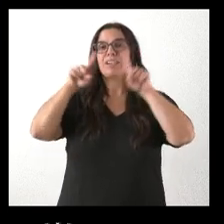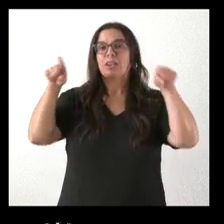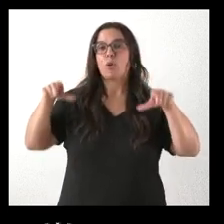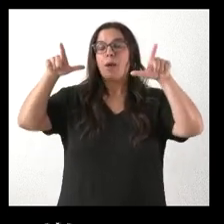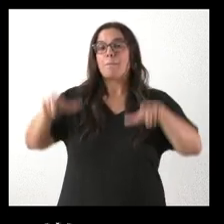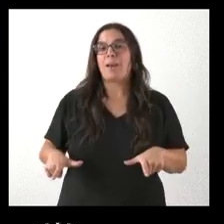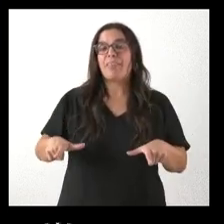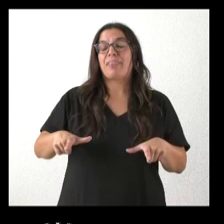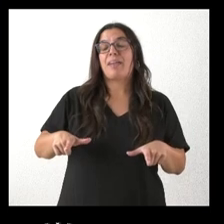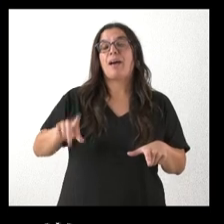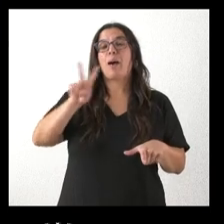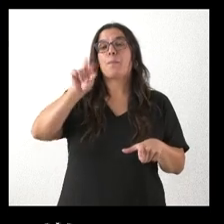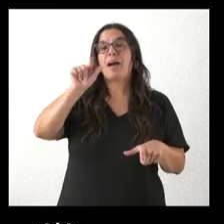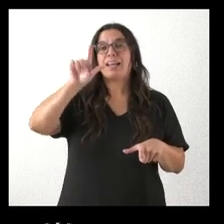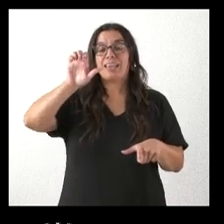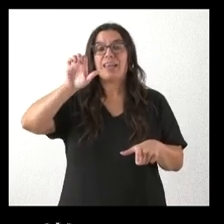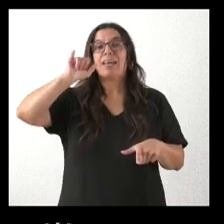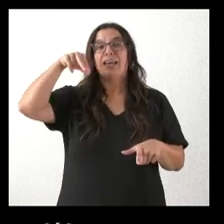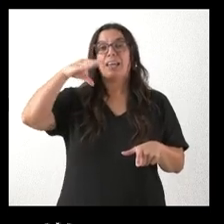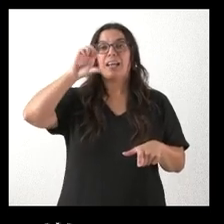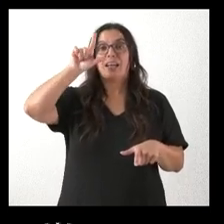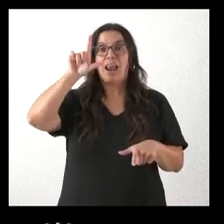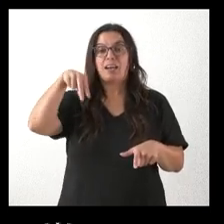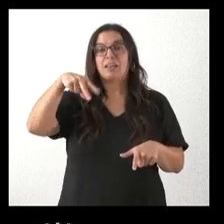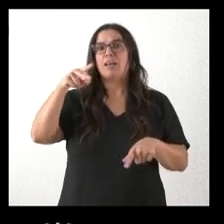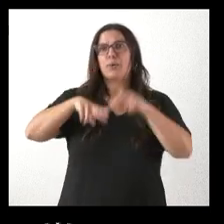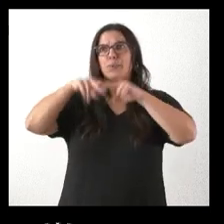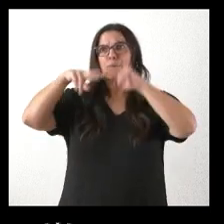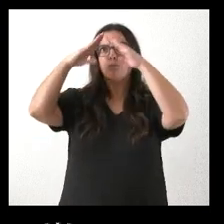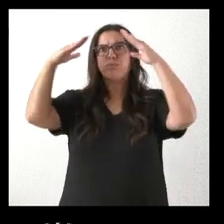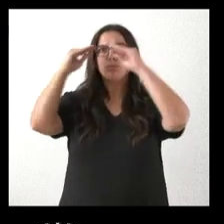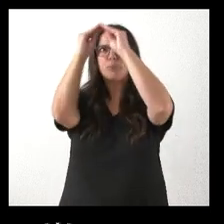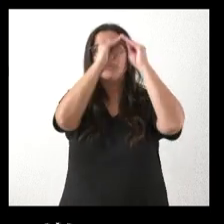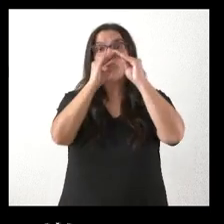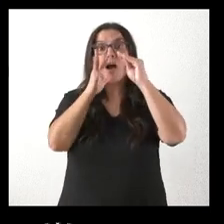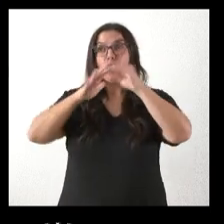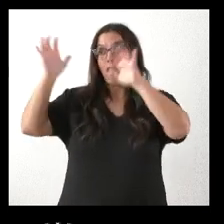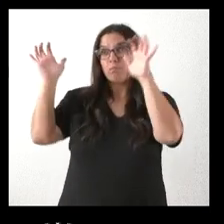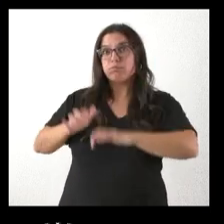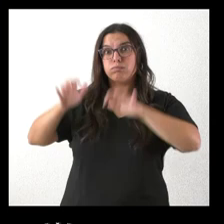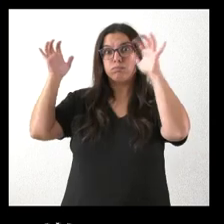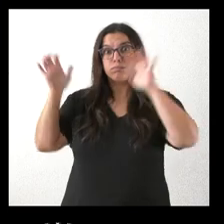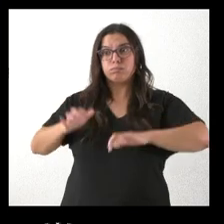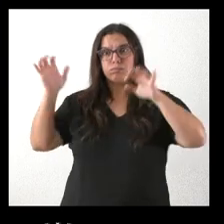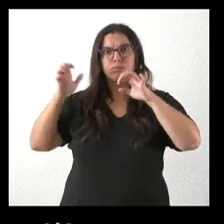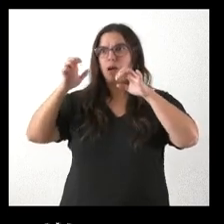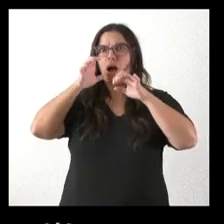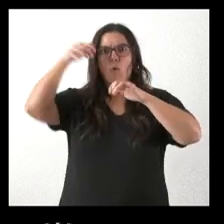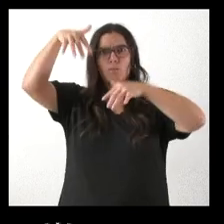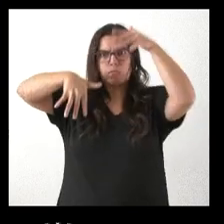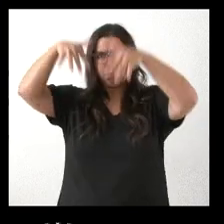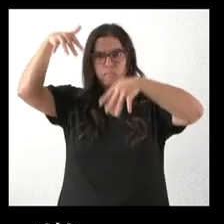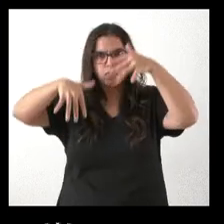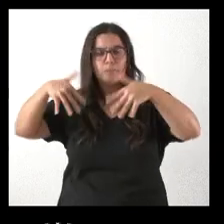llevan desde agosto en un proceso de reparación de cubiertas han visto ahora como el agua entrando en sus casas por el efecto de la Dana los vecinos